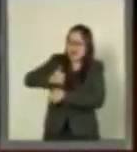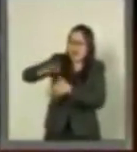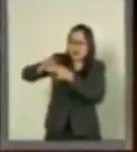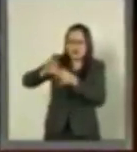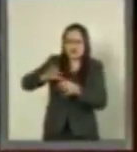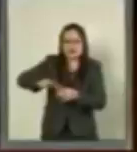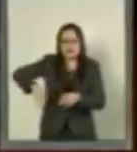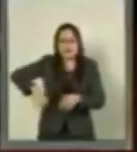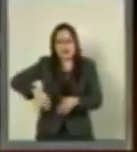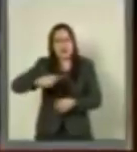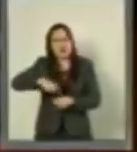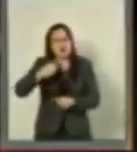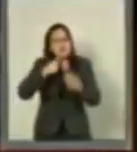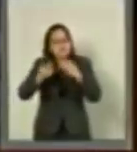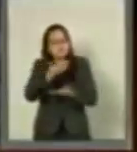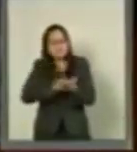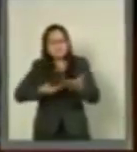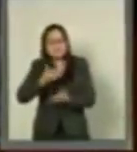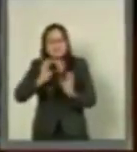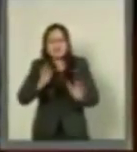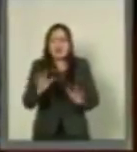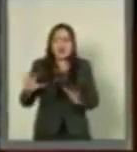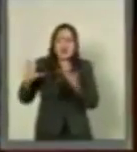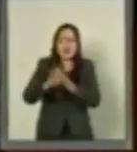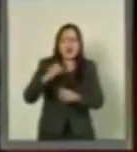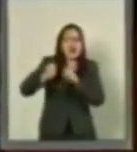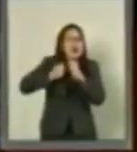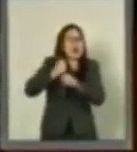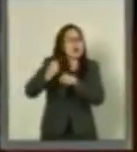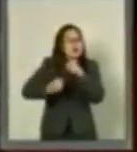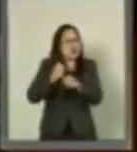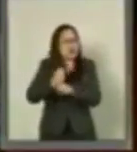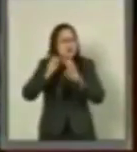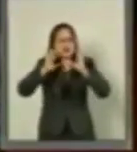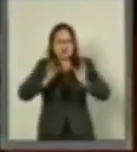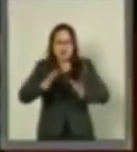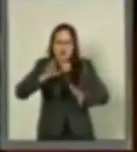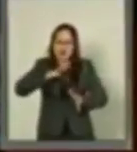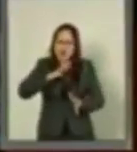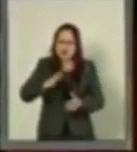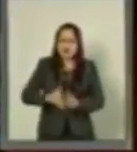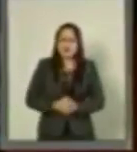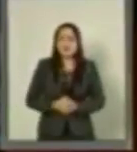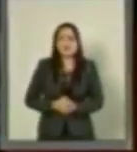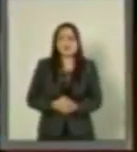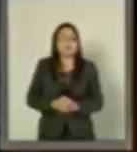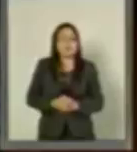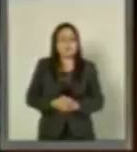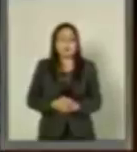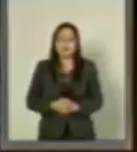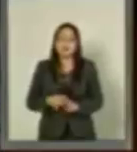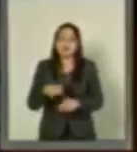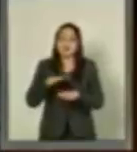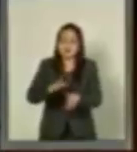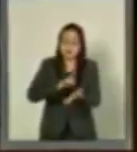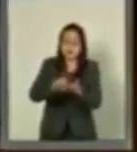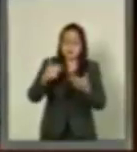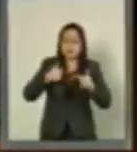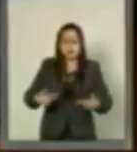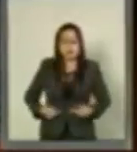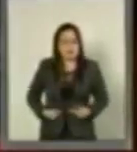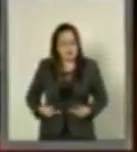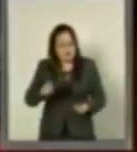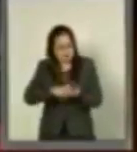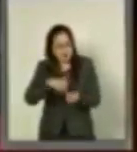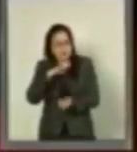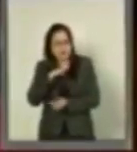aquí en el debate durante mucho tiempo, uno que va más ligado a tema de derechos humanos, cuando